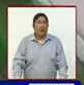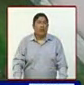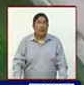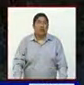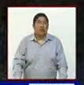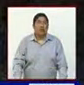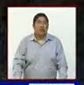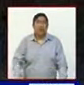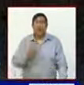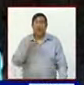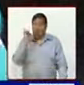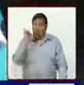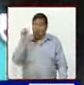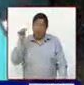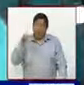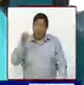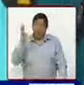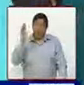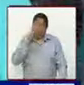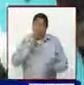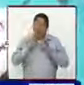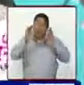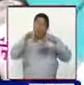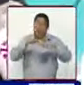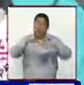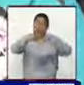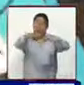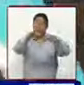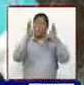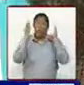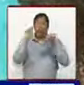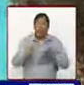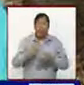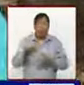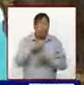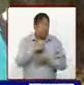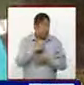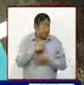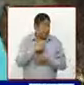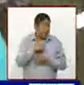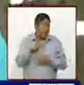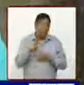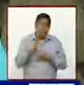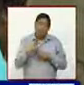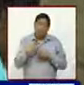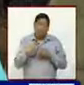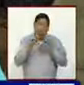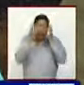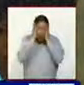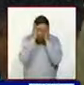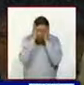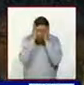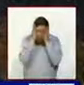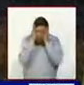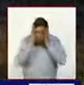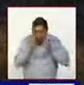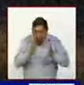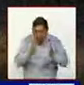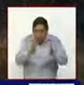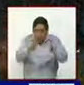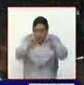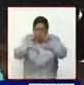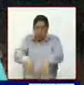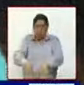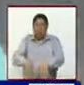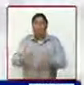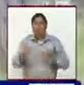Ayer esto era un mar. Nosotros ayer lloramos porque dijimos hemos perdido la vía. Pero miren,